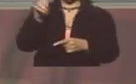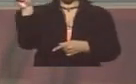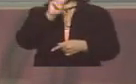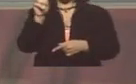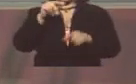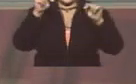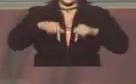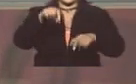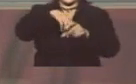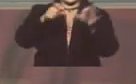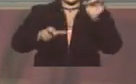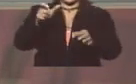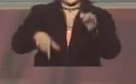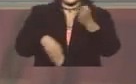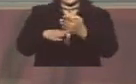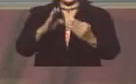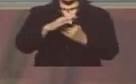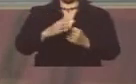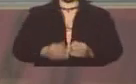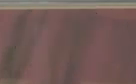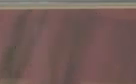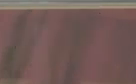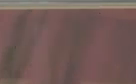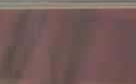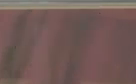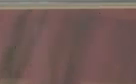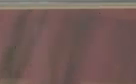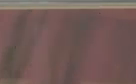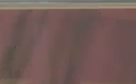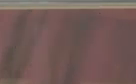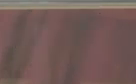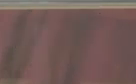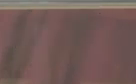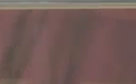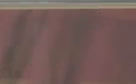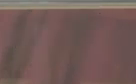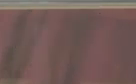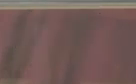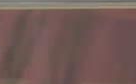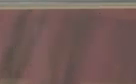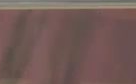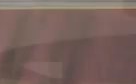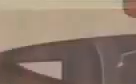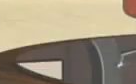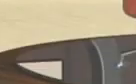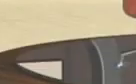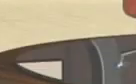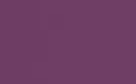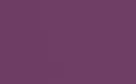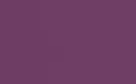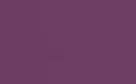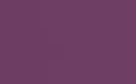este programa especial, hoy hablando sobre nuestra música tradicional venezolana acá en Entre Iguales. Ya volvemos.